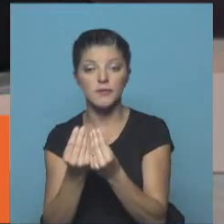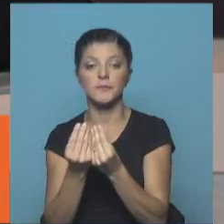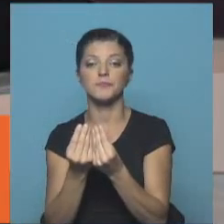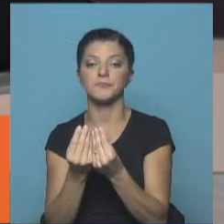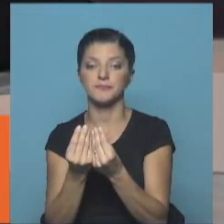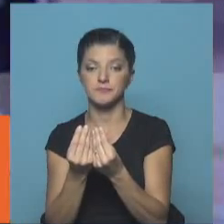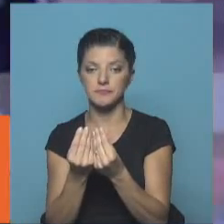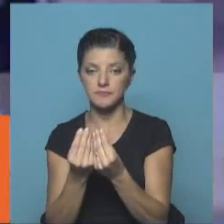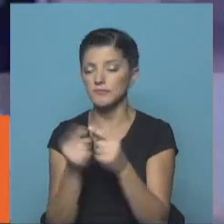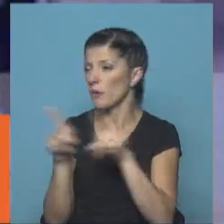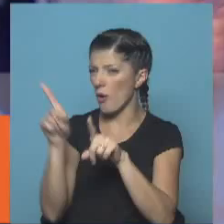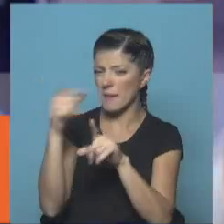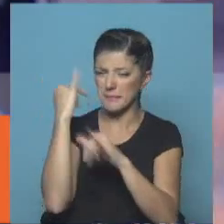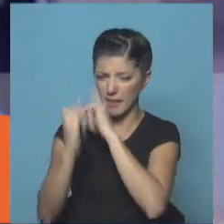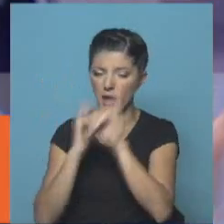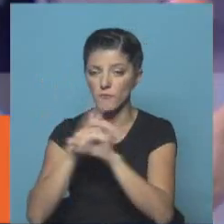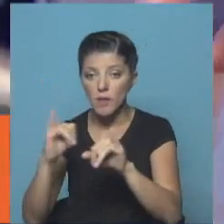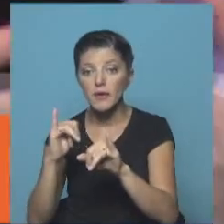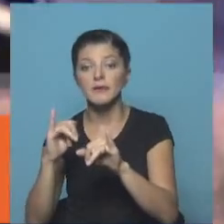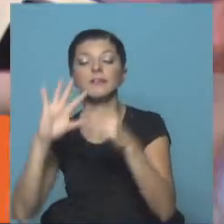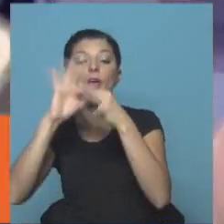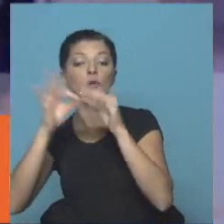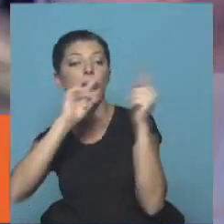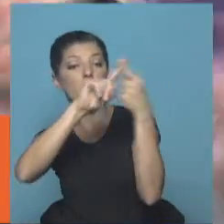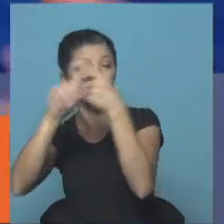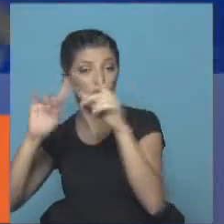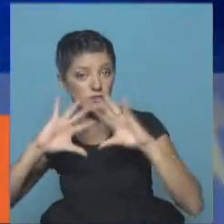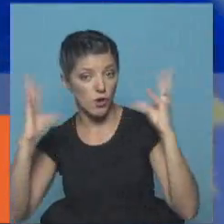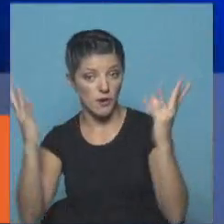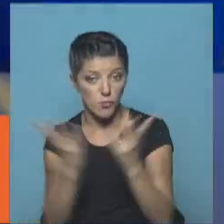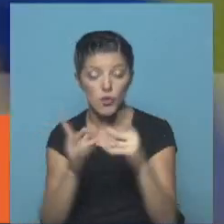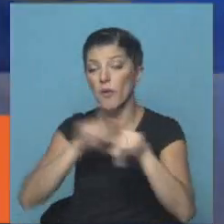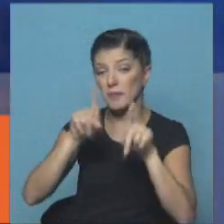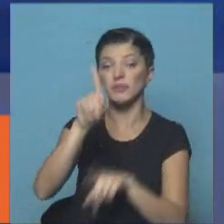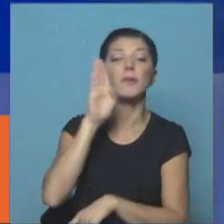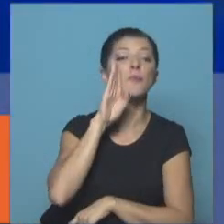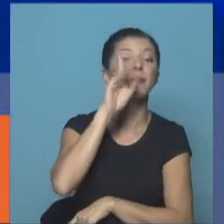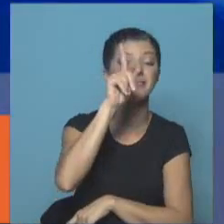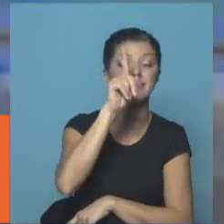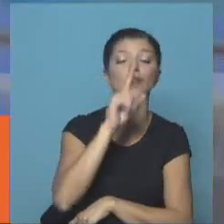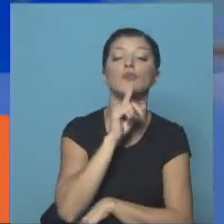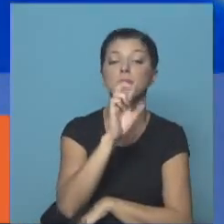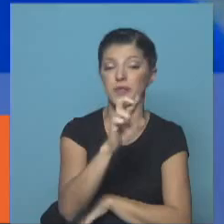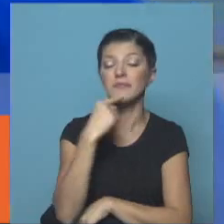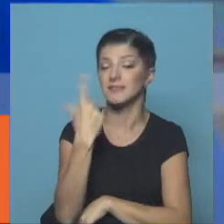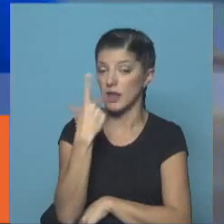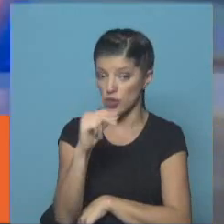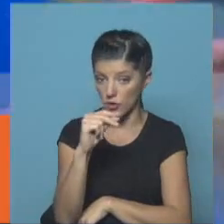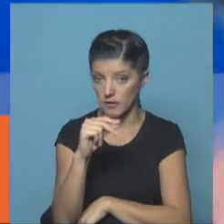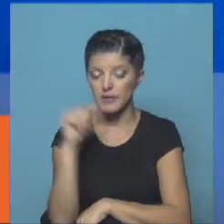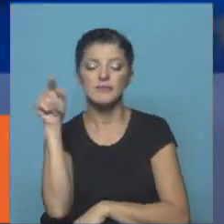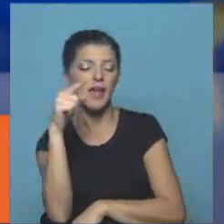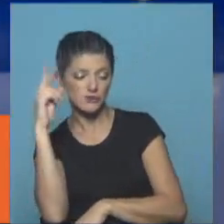que decía el informe, de Europa saliendo al mundo contra la condición de Trump de proteccionismo, y se elige el Mercosur, es porque el Mercosur es importante.